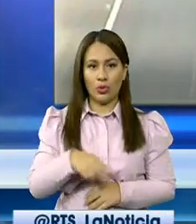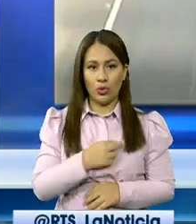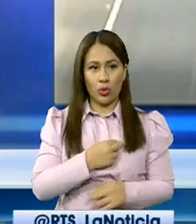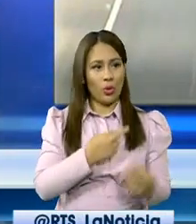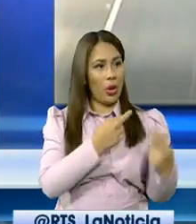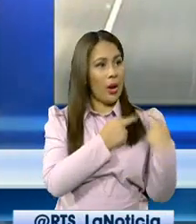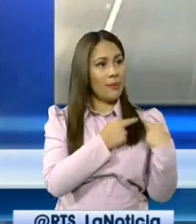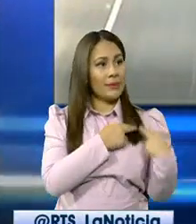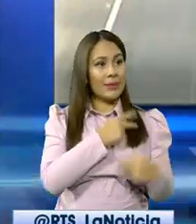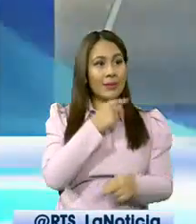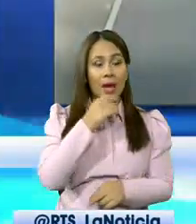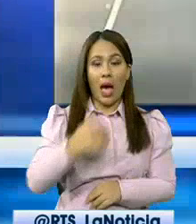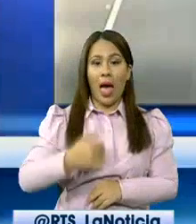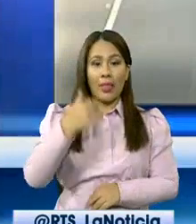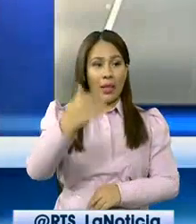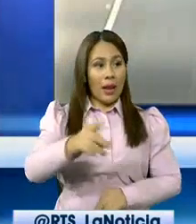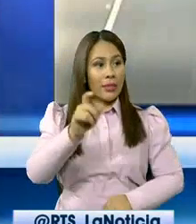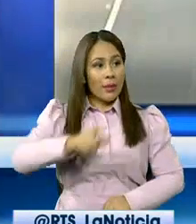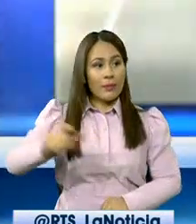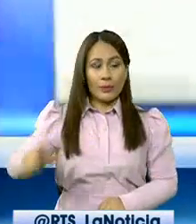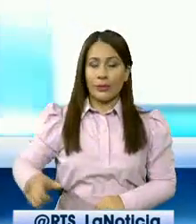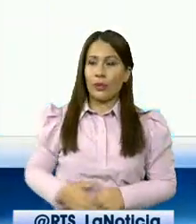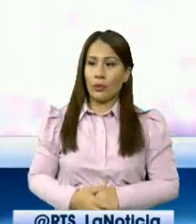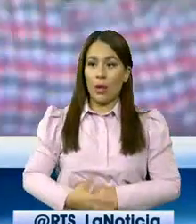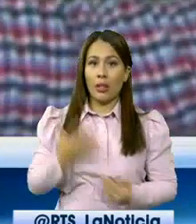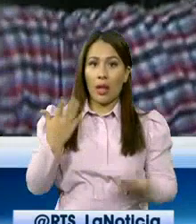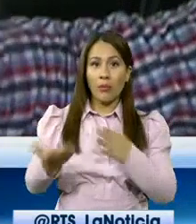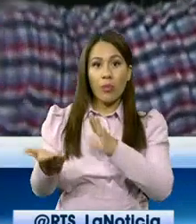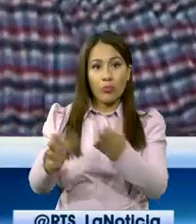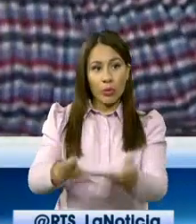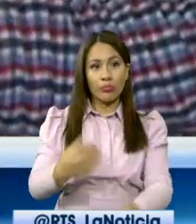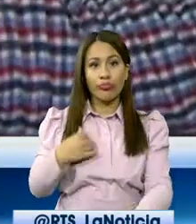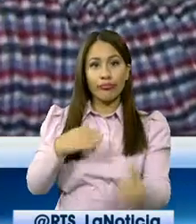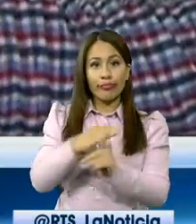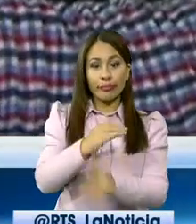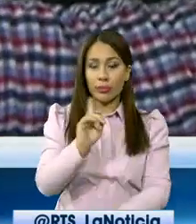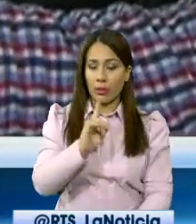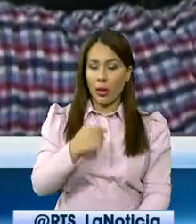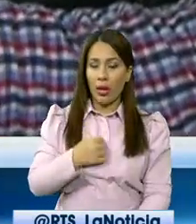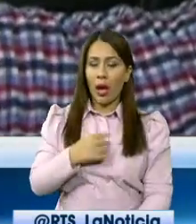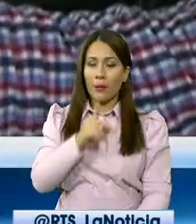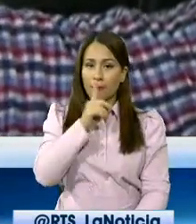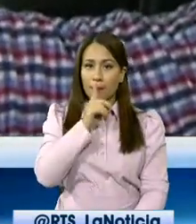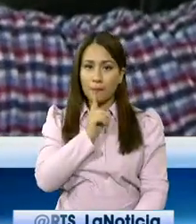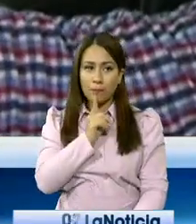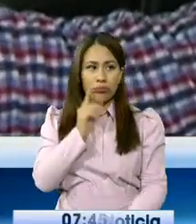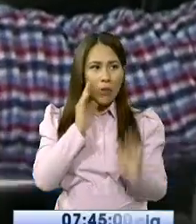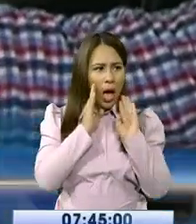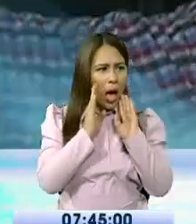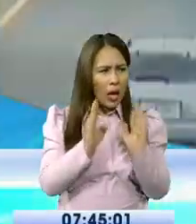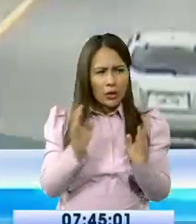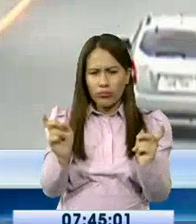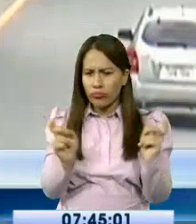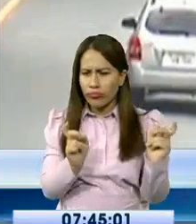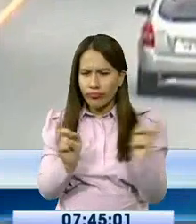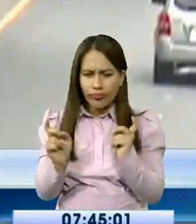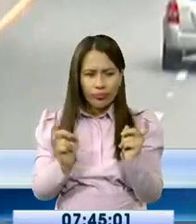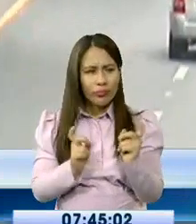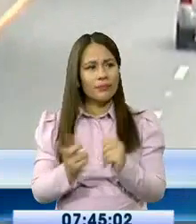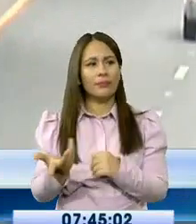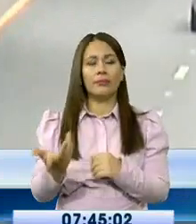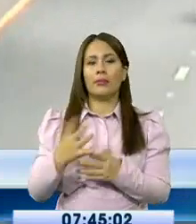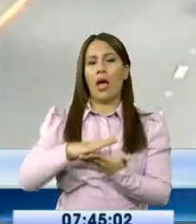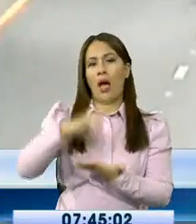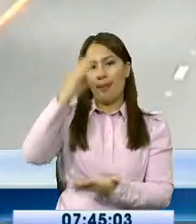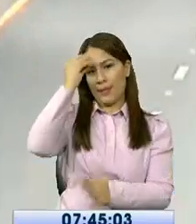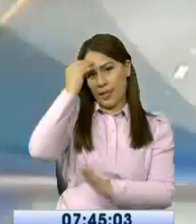delante vidas de nosotros, vidas de nuestros familiares. Pues yo manejo la velocidad prudente, lo que indica en el marco de la ley. Aunque también hay